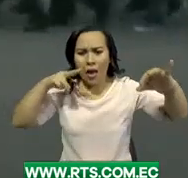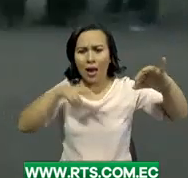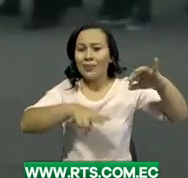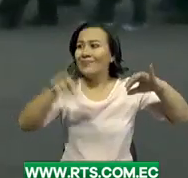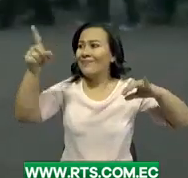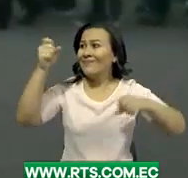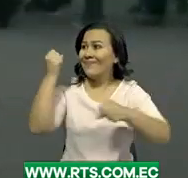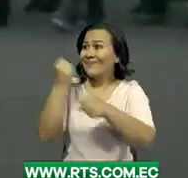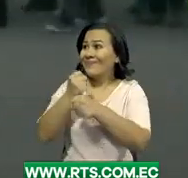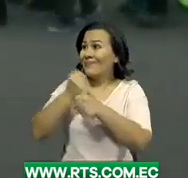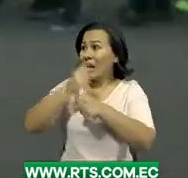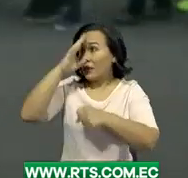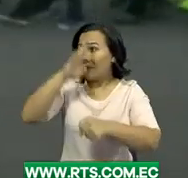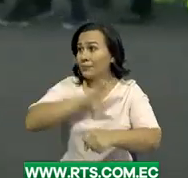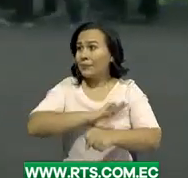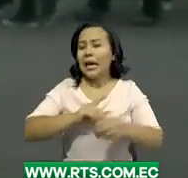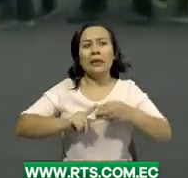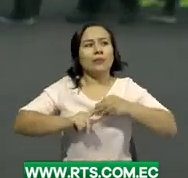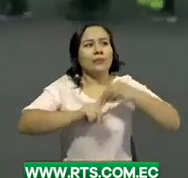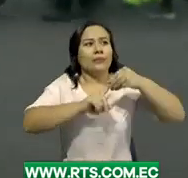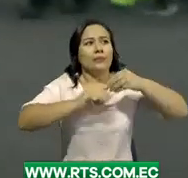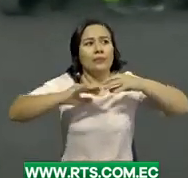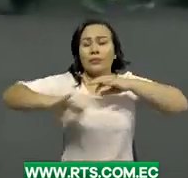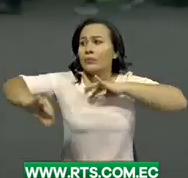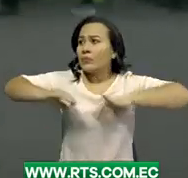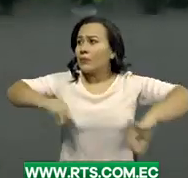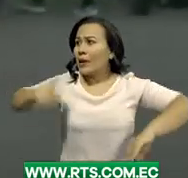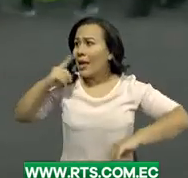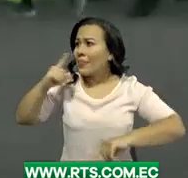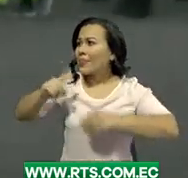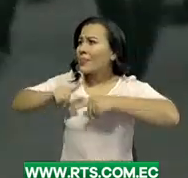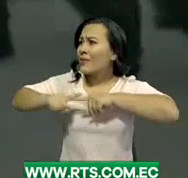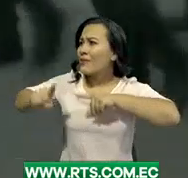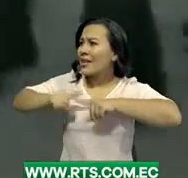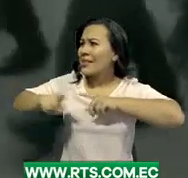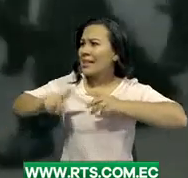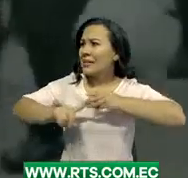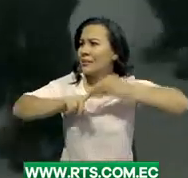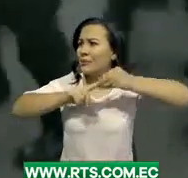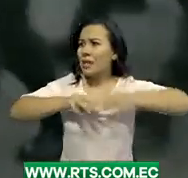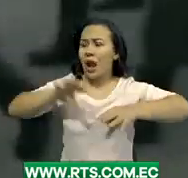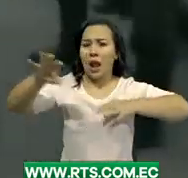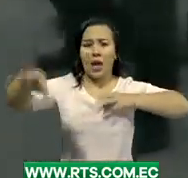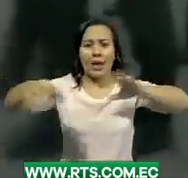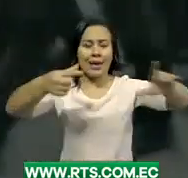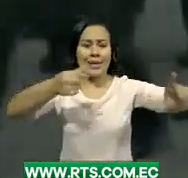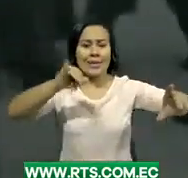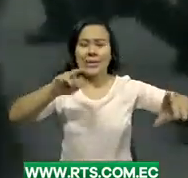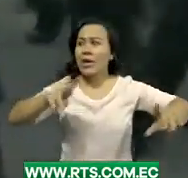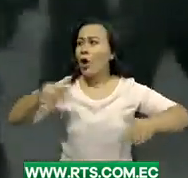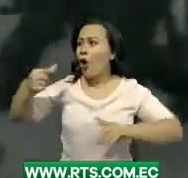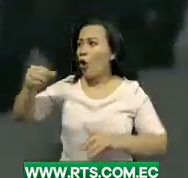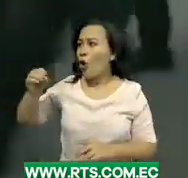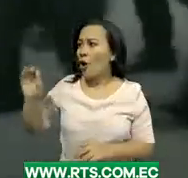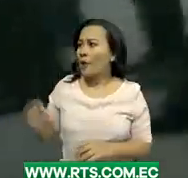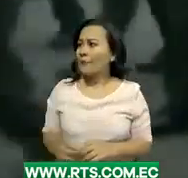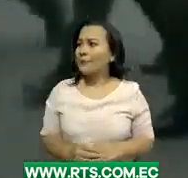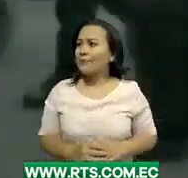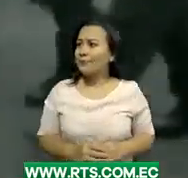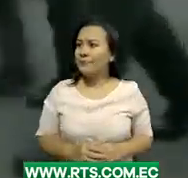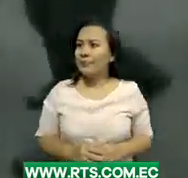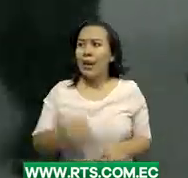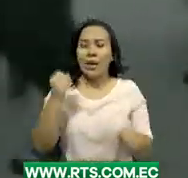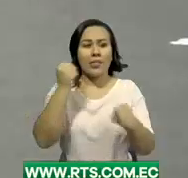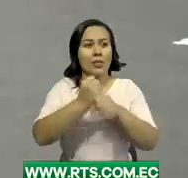Desplegaron unidades como criminalística, PJ y entre otras especializadas como GIR y GOE. Y así la Policía Nacional realizó un operativo en